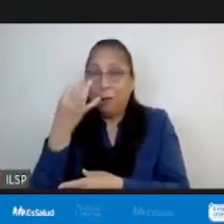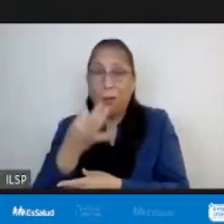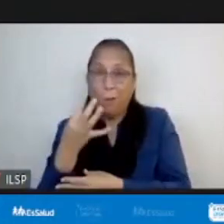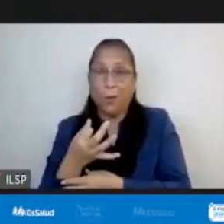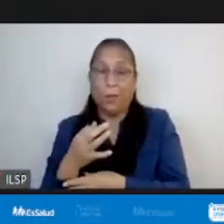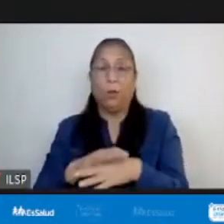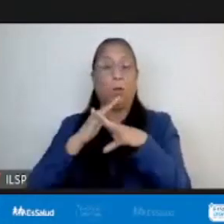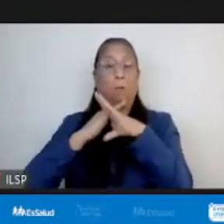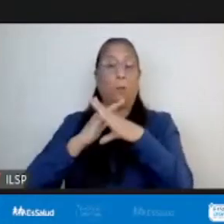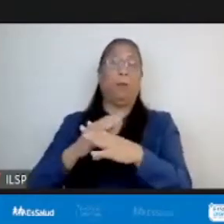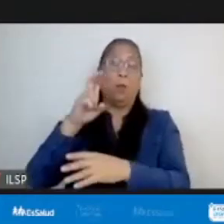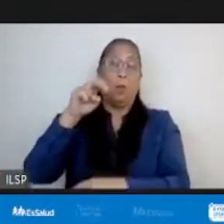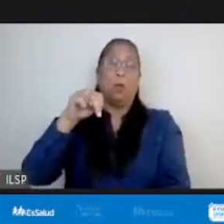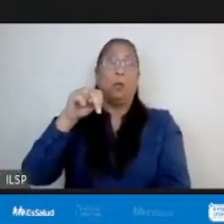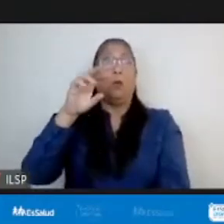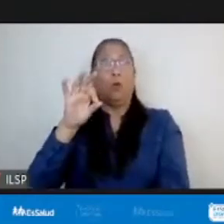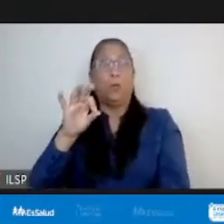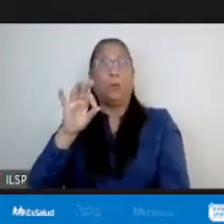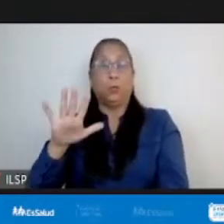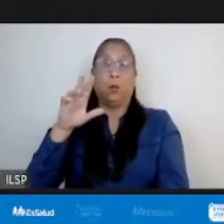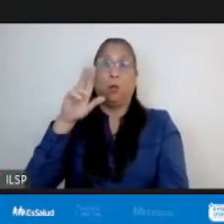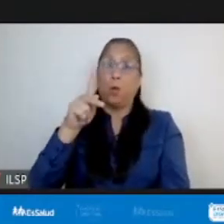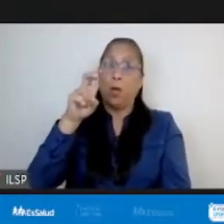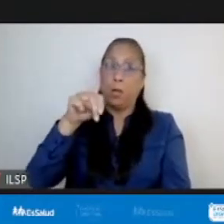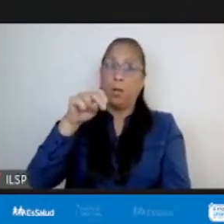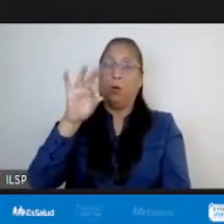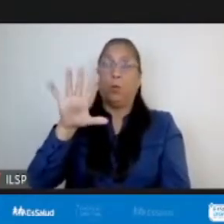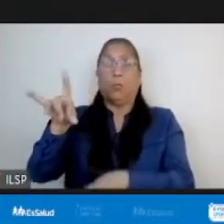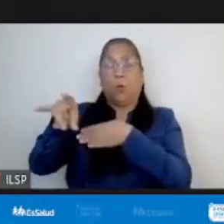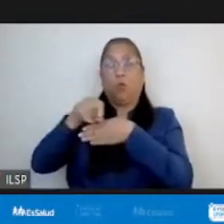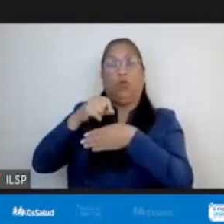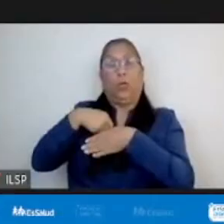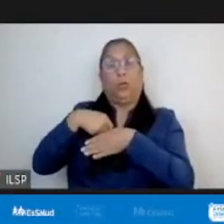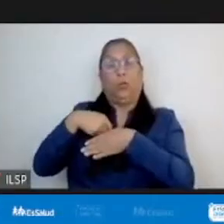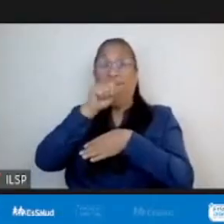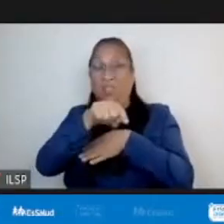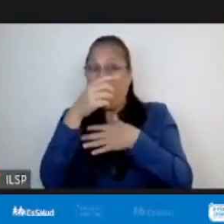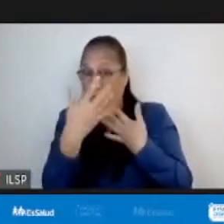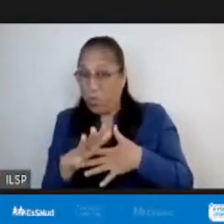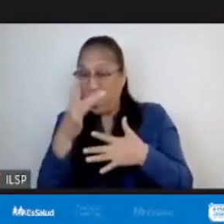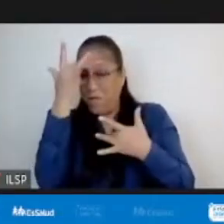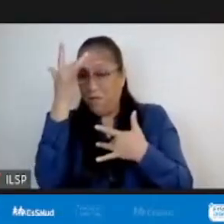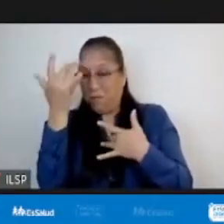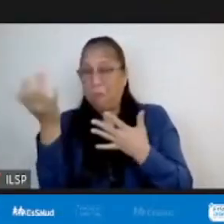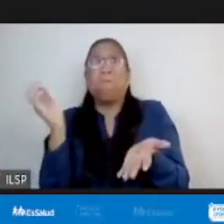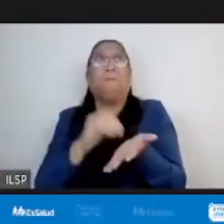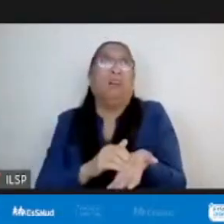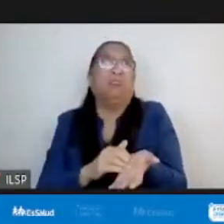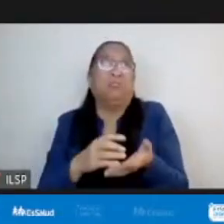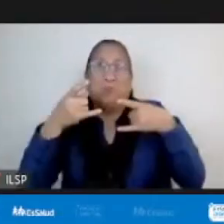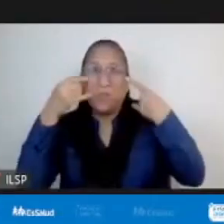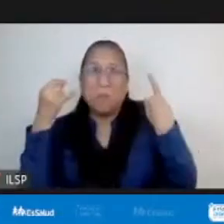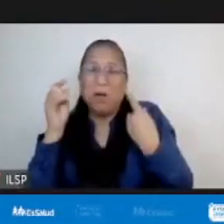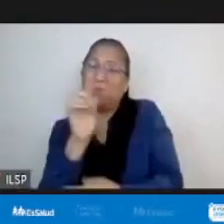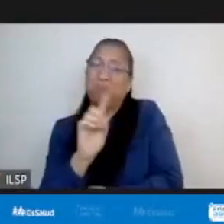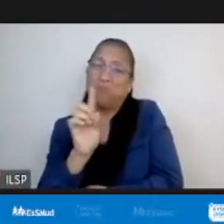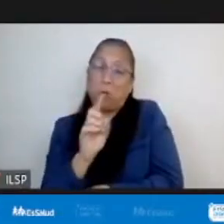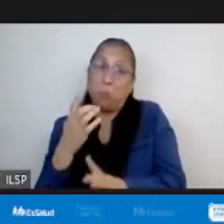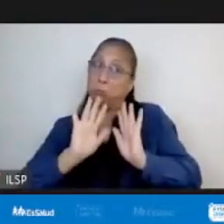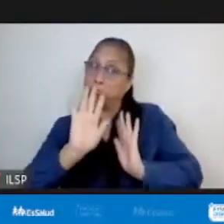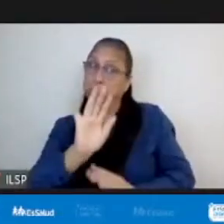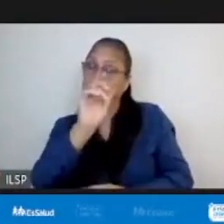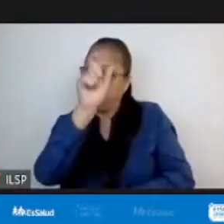la N95 KN95 es que tú te contagies. Si ya estás enfermo, sería de más utilizar una, pero puedes utilizarla si te prefieres en vez de una